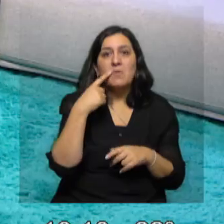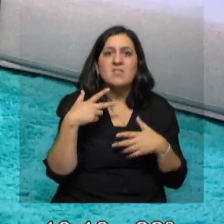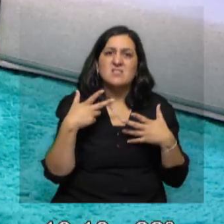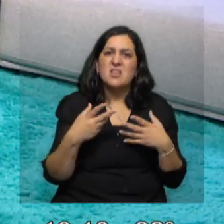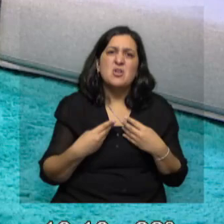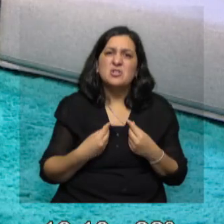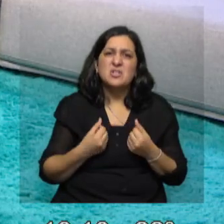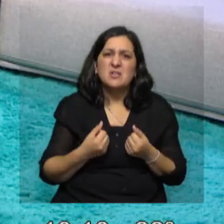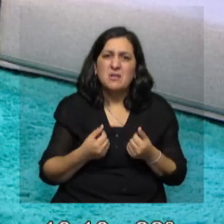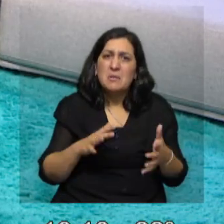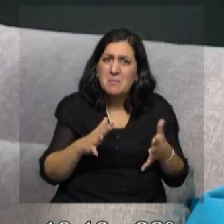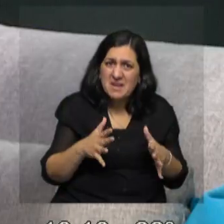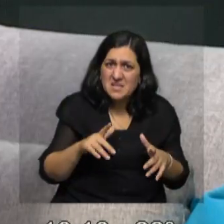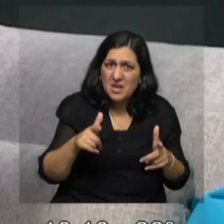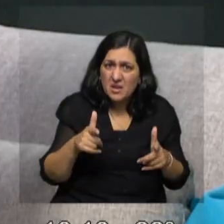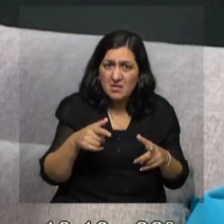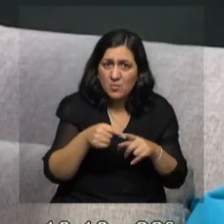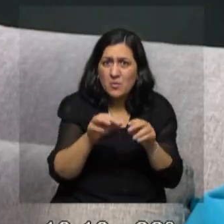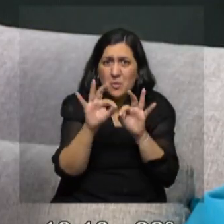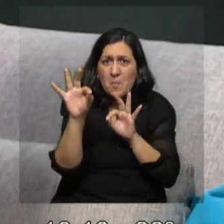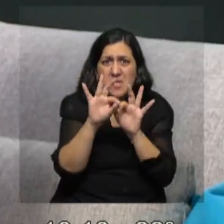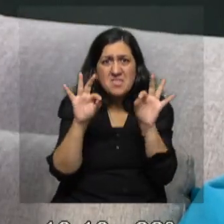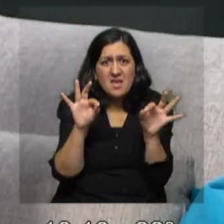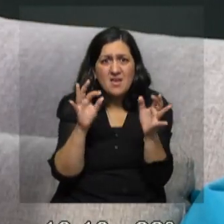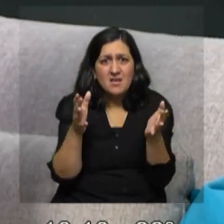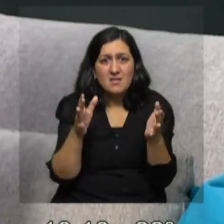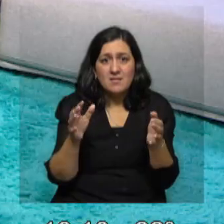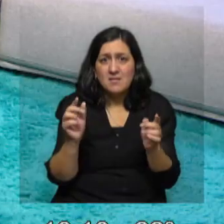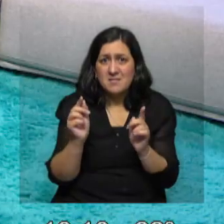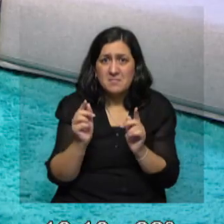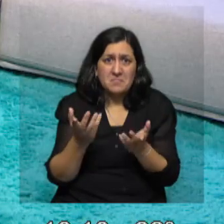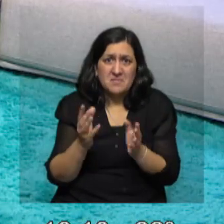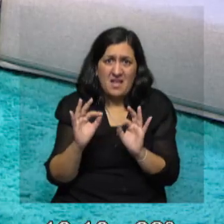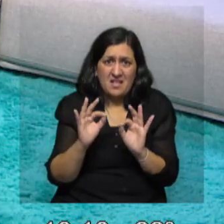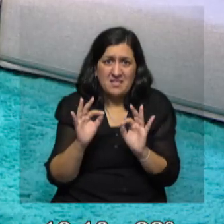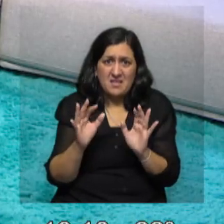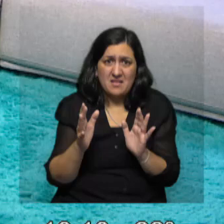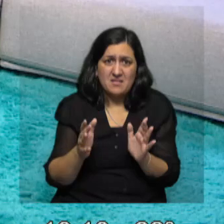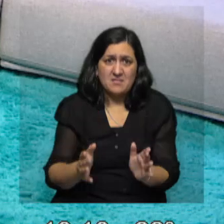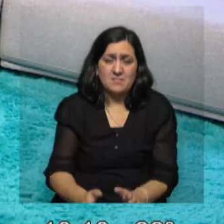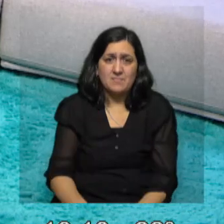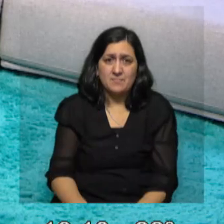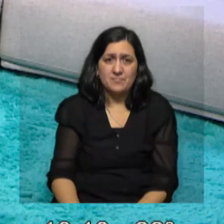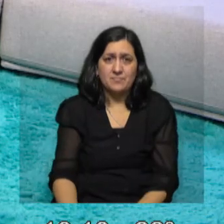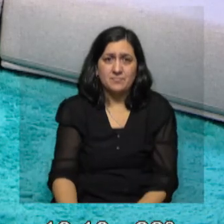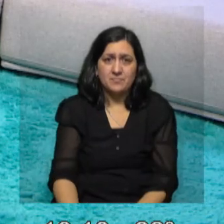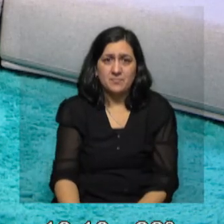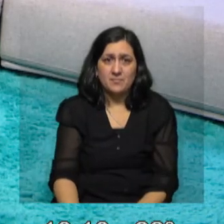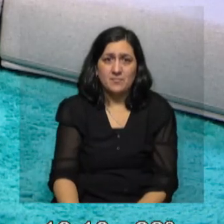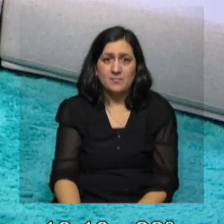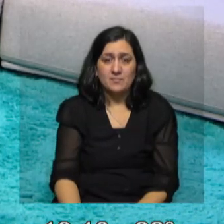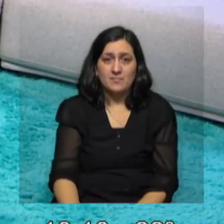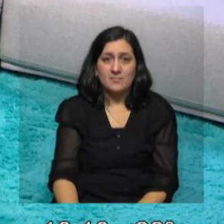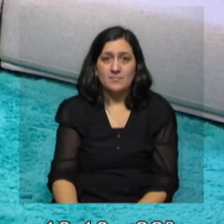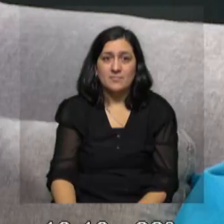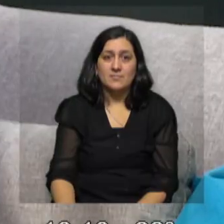te parece que no sentís teniendo un... ¿Cuánto mide? No, nada. Nada. Ah, mire así, nada. Una micra. El tema